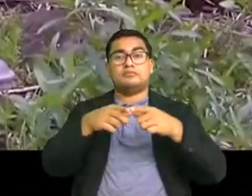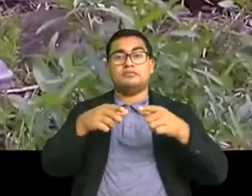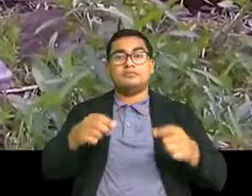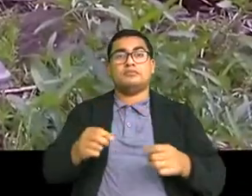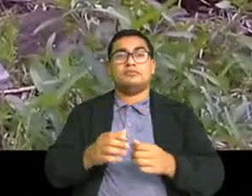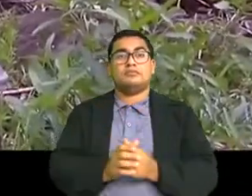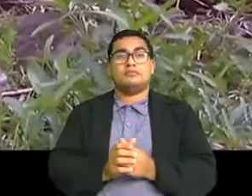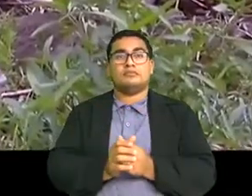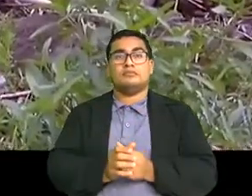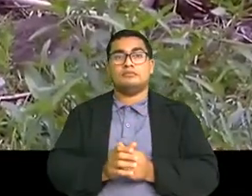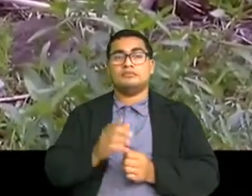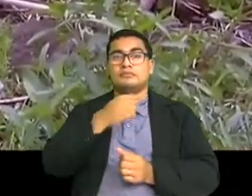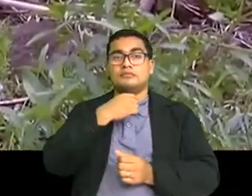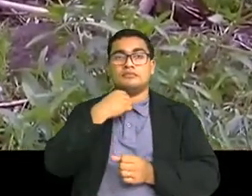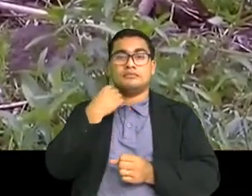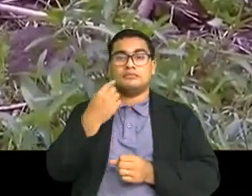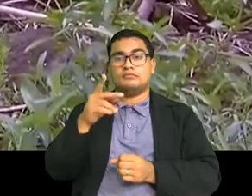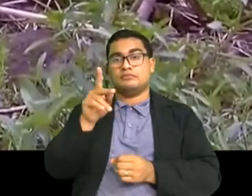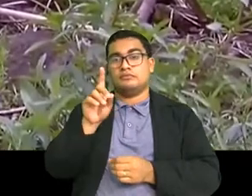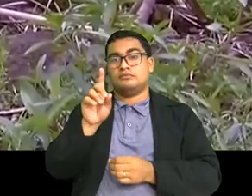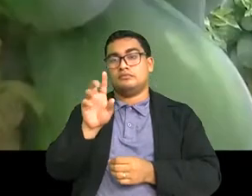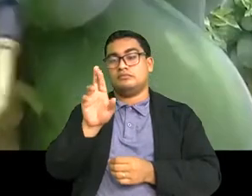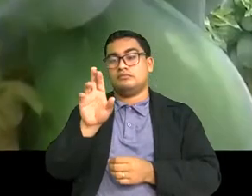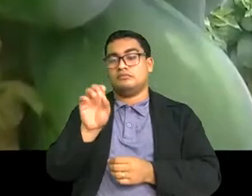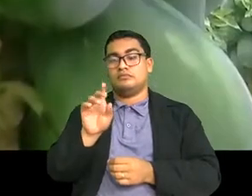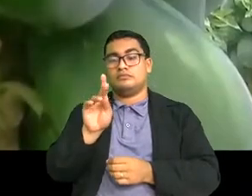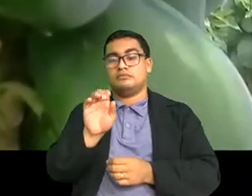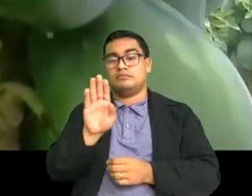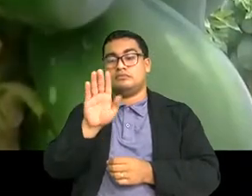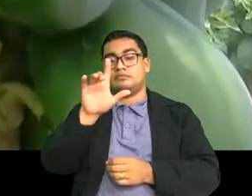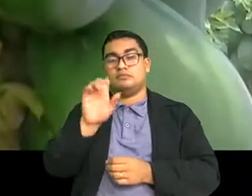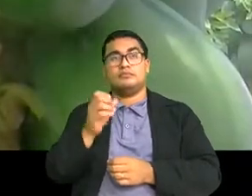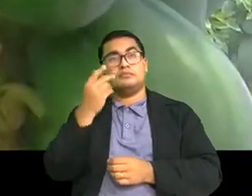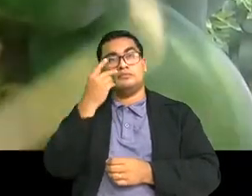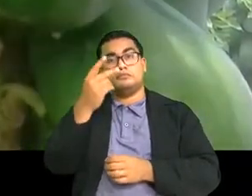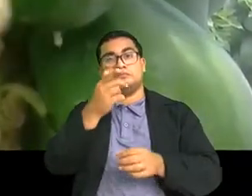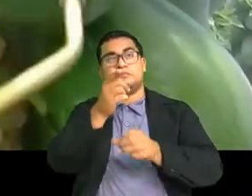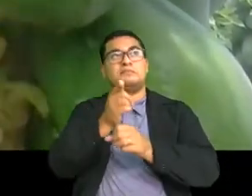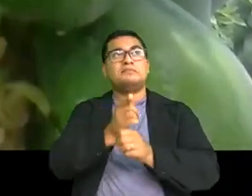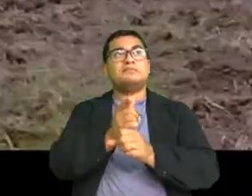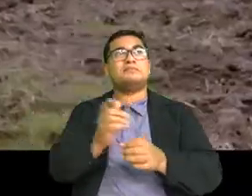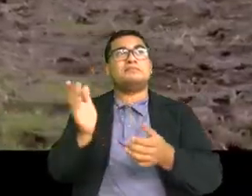claro que sí compañeros pedro pablo pues en pantalla vemos algunos productos